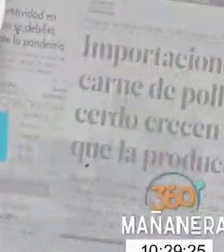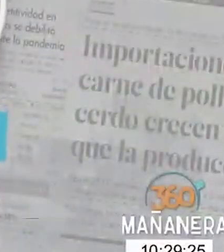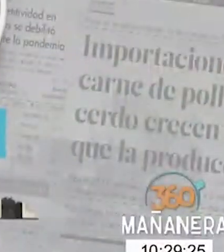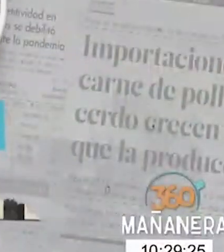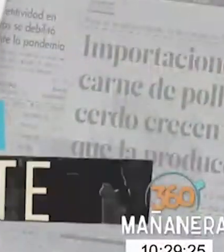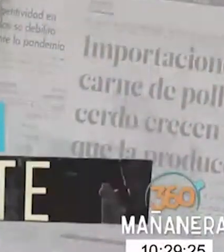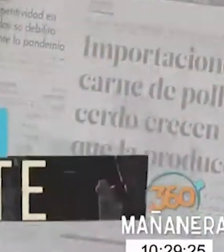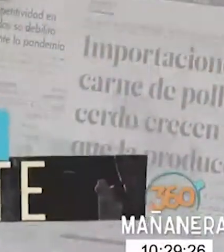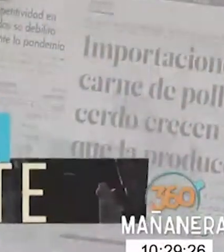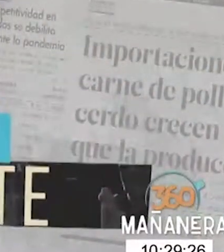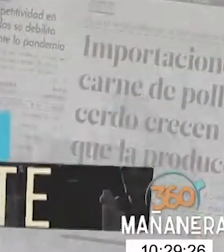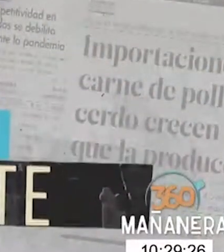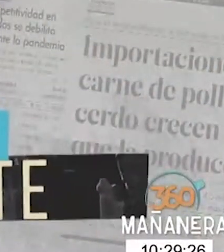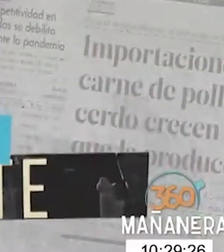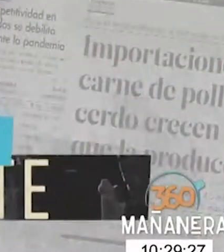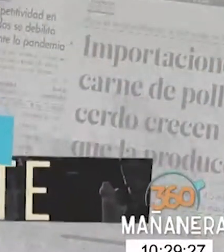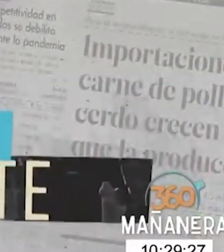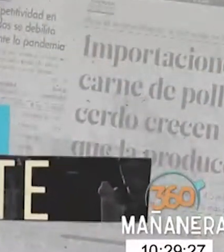El plato